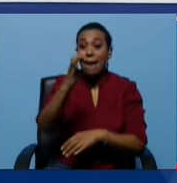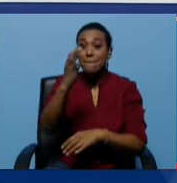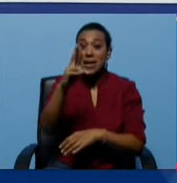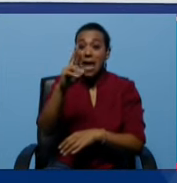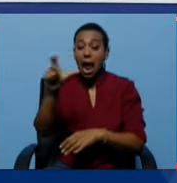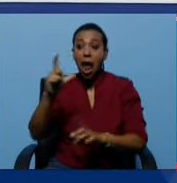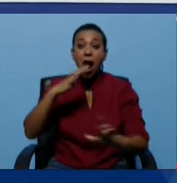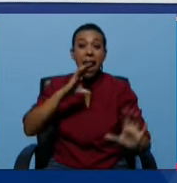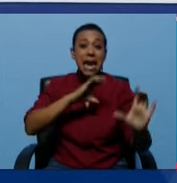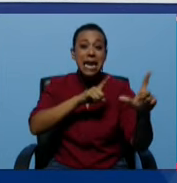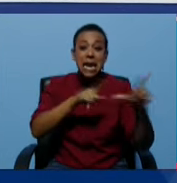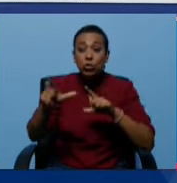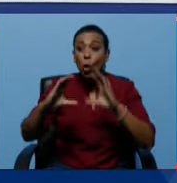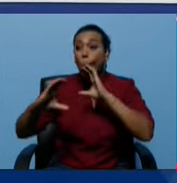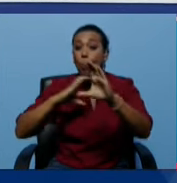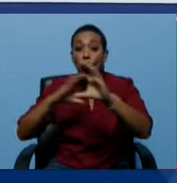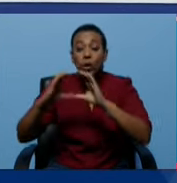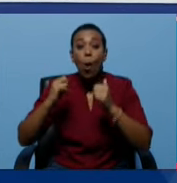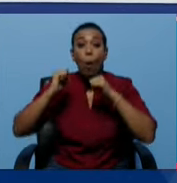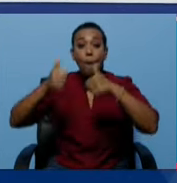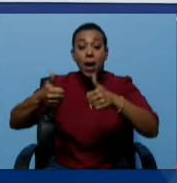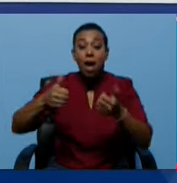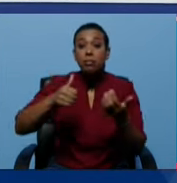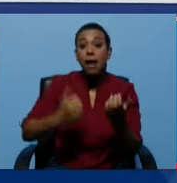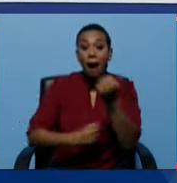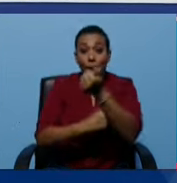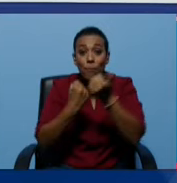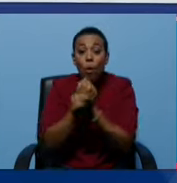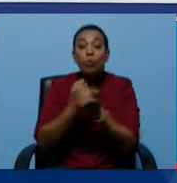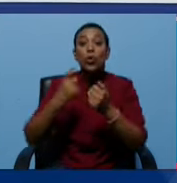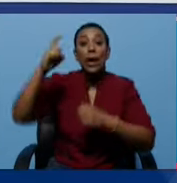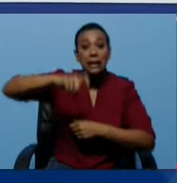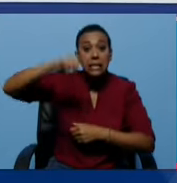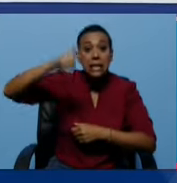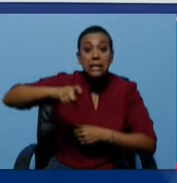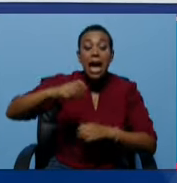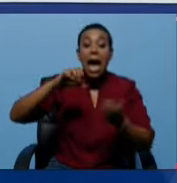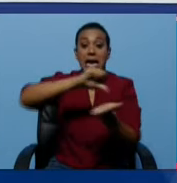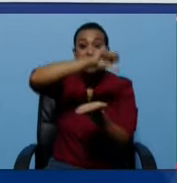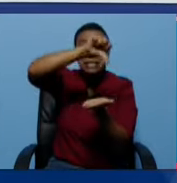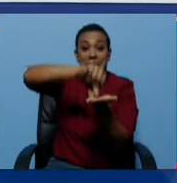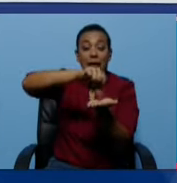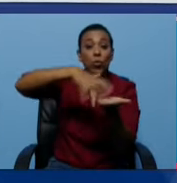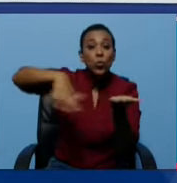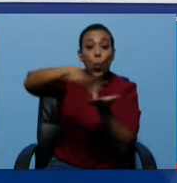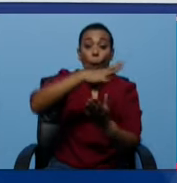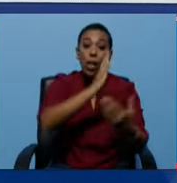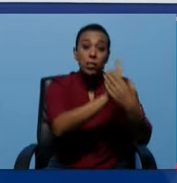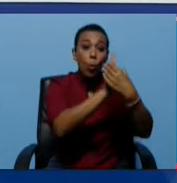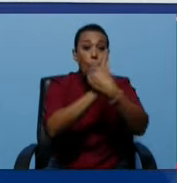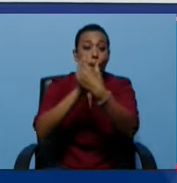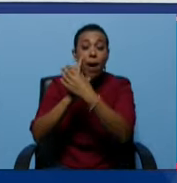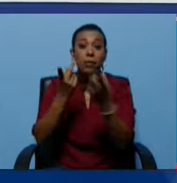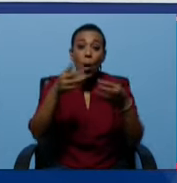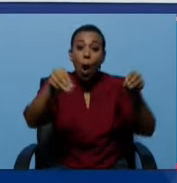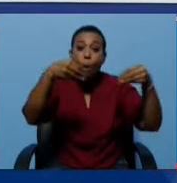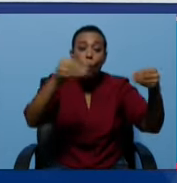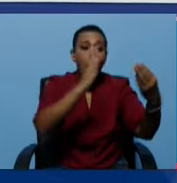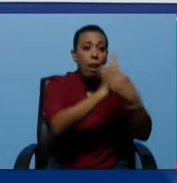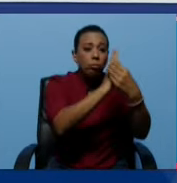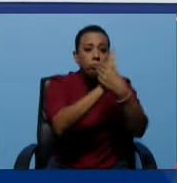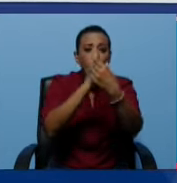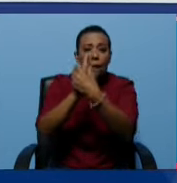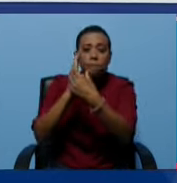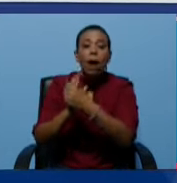se comunique contigo para que ustedes reciban todo el apoyo que necesita el centro de documentación ahí